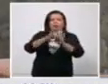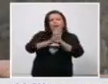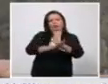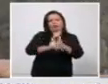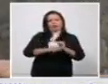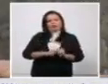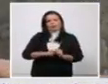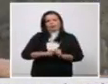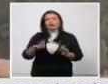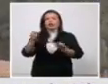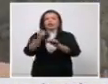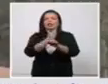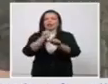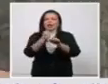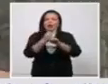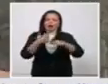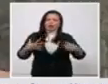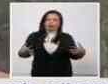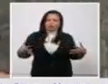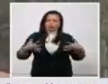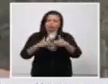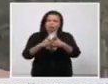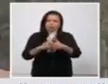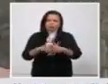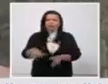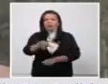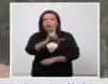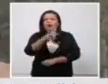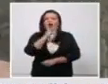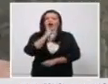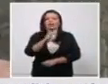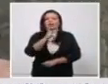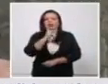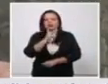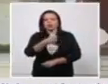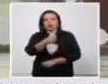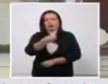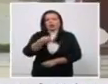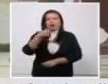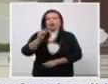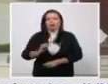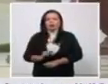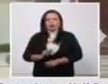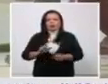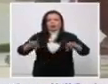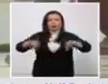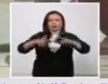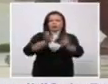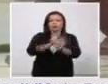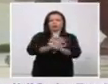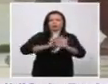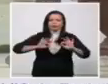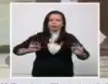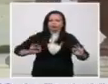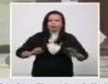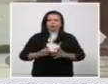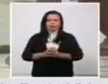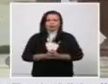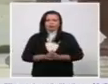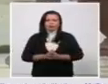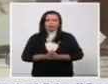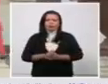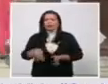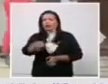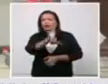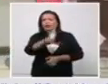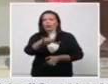integrado también de la asistencia médica, de la higiene y la epidemiología, con los factores en la comunidad. Hablo de los grupos comunitarios,